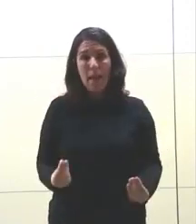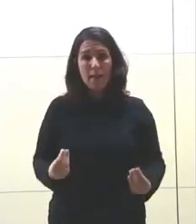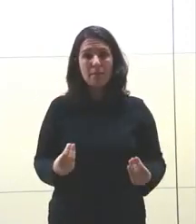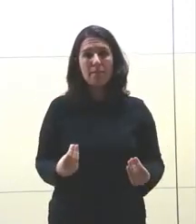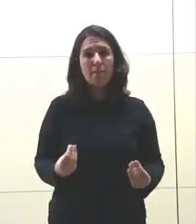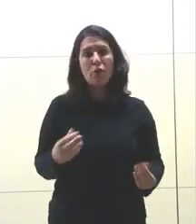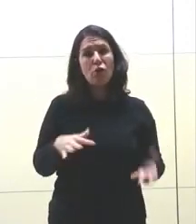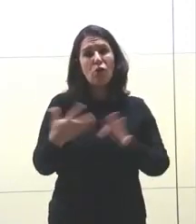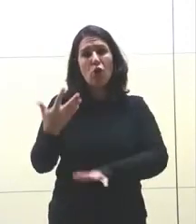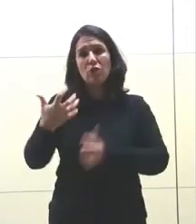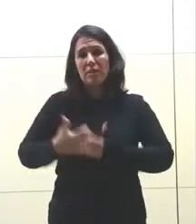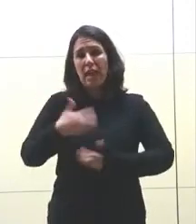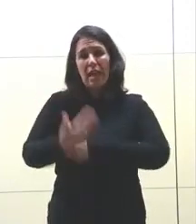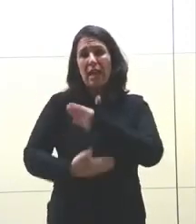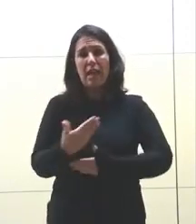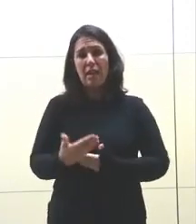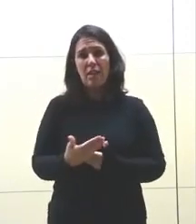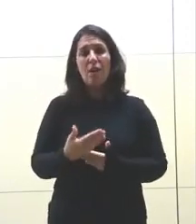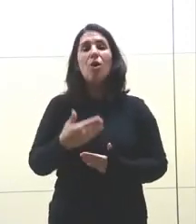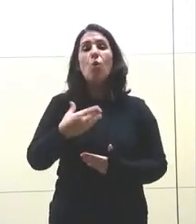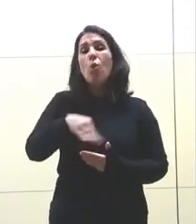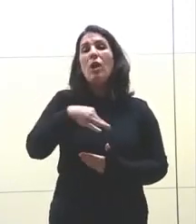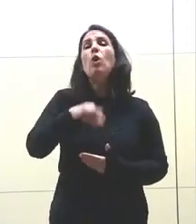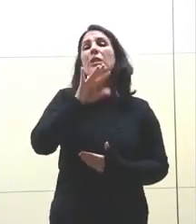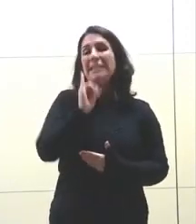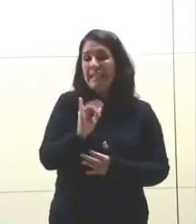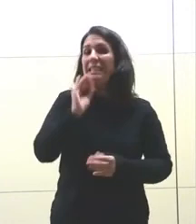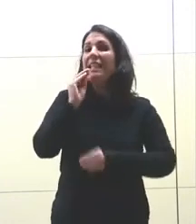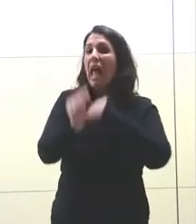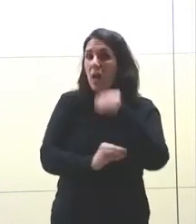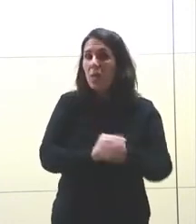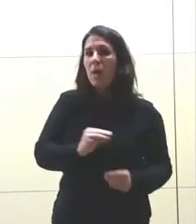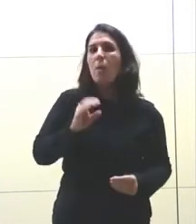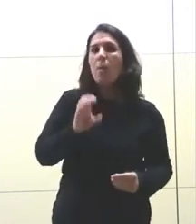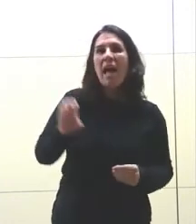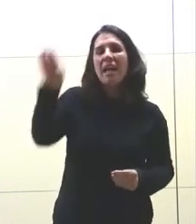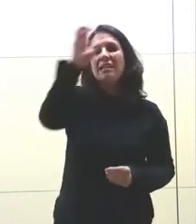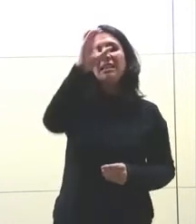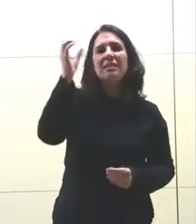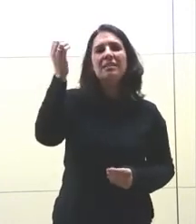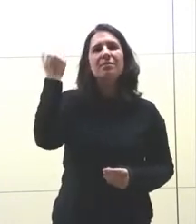práctica, excepto en países que habían sufrido estos